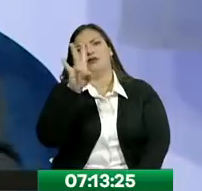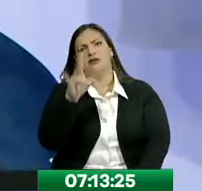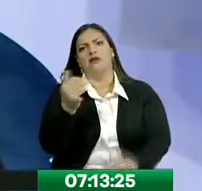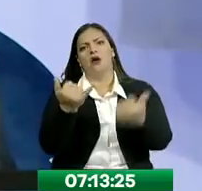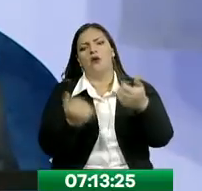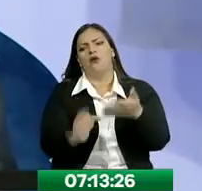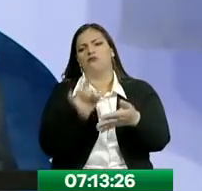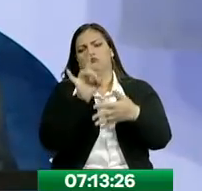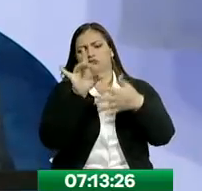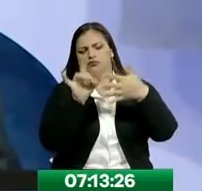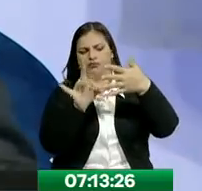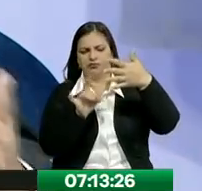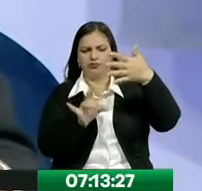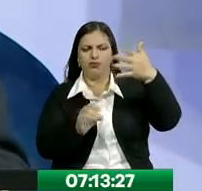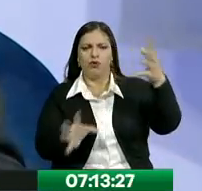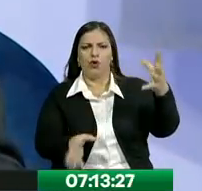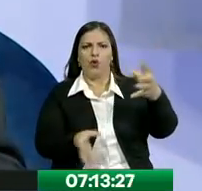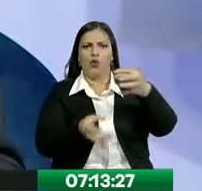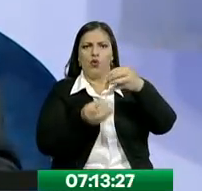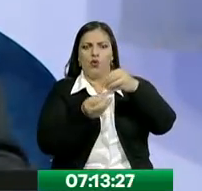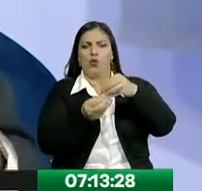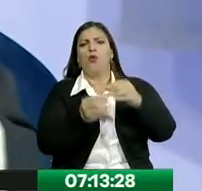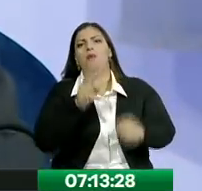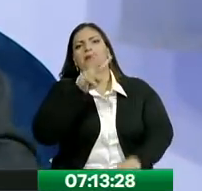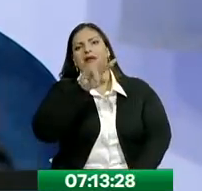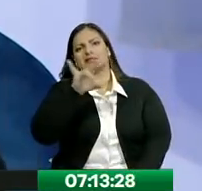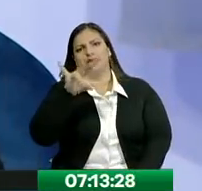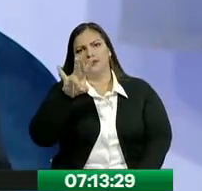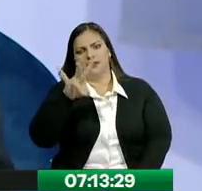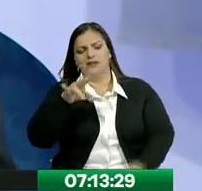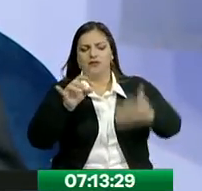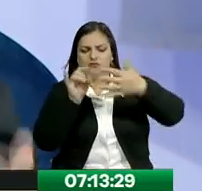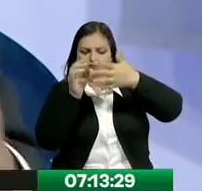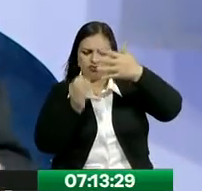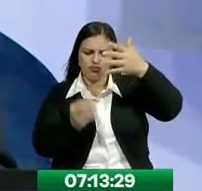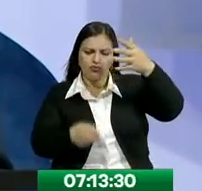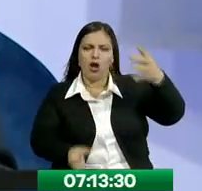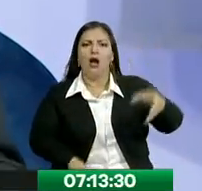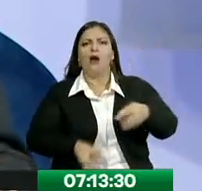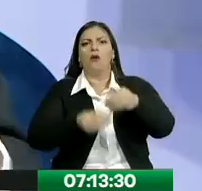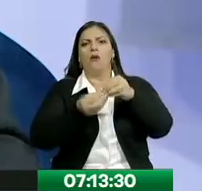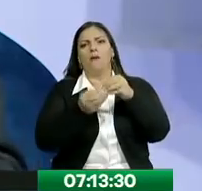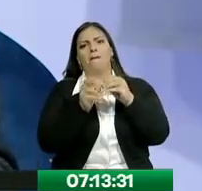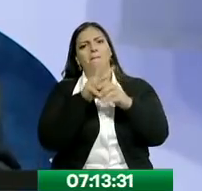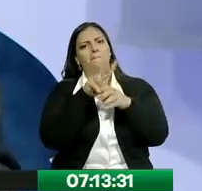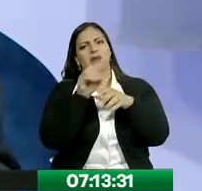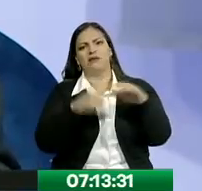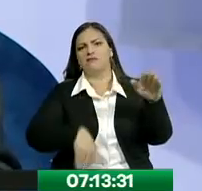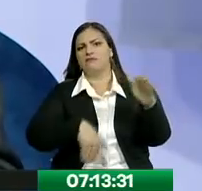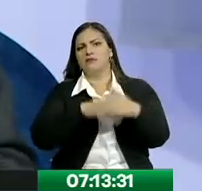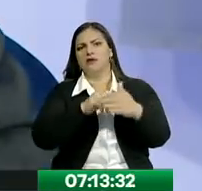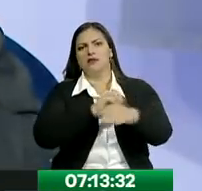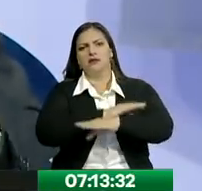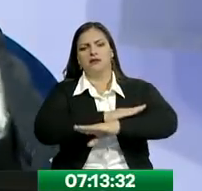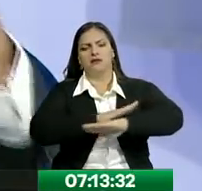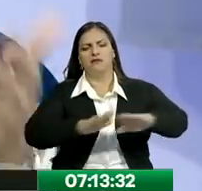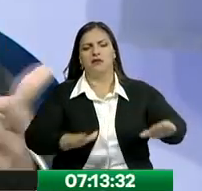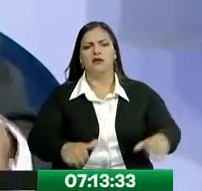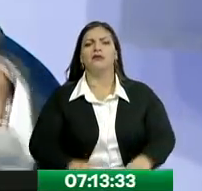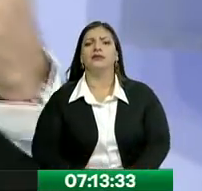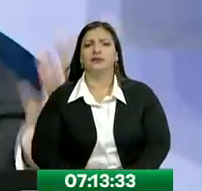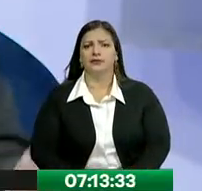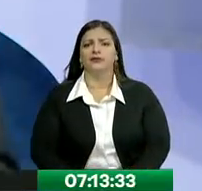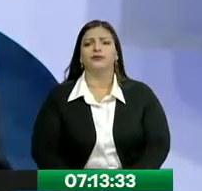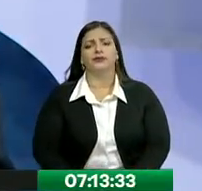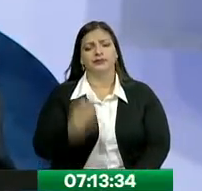que, además de eso, el ministro Campana ha demostrado un liderazgo importante en la gestión que él ha hecho, no solamente a nivel